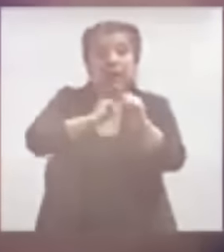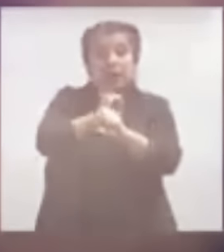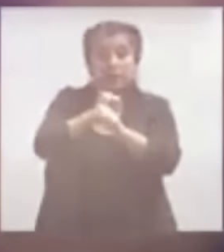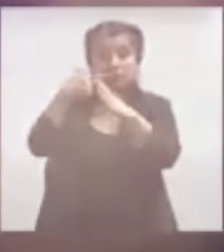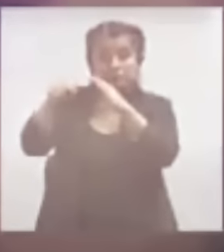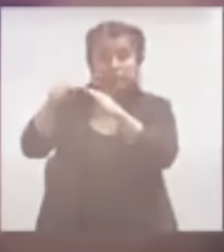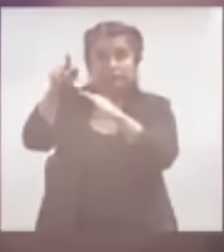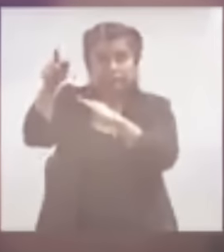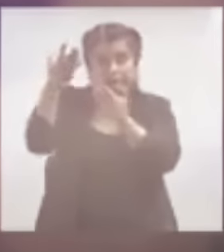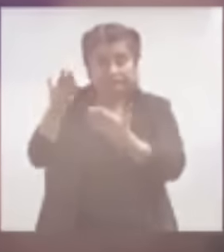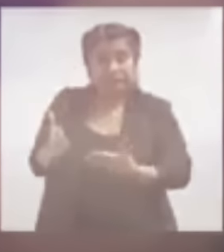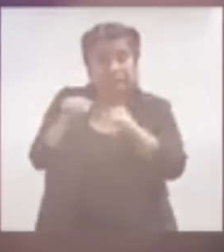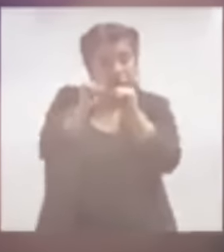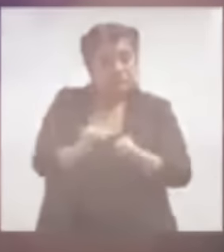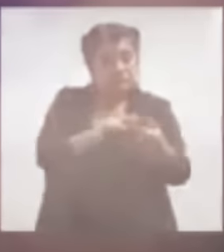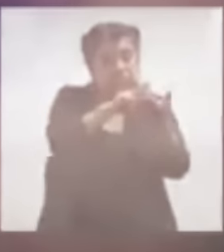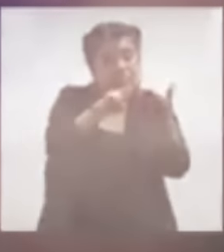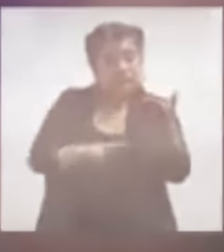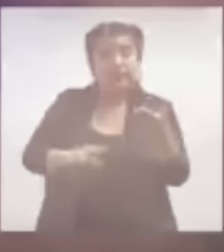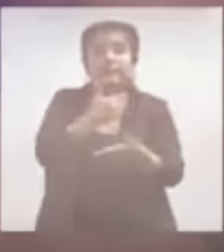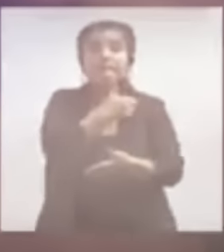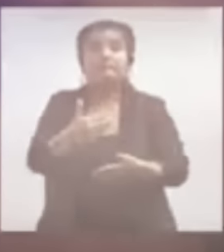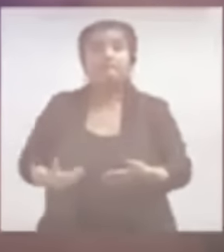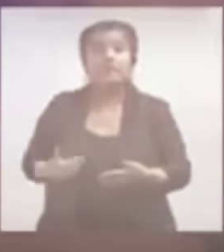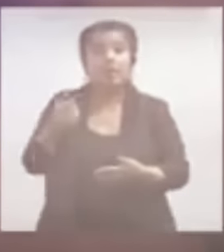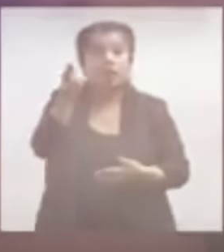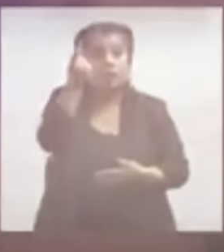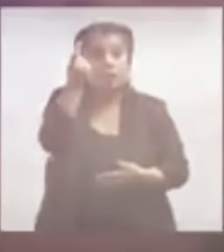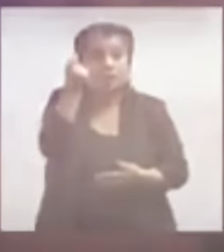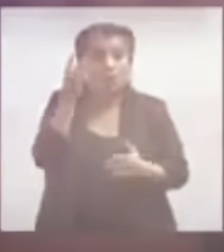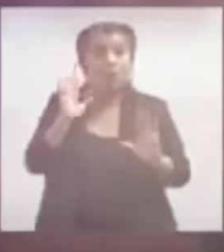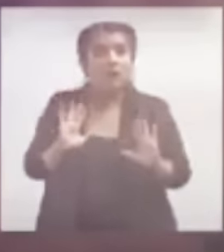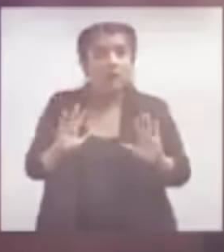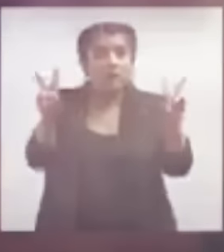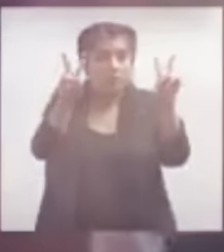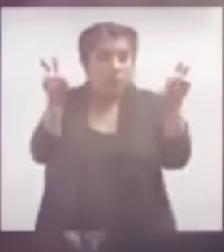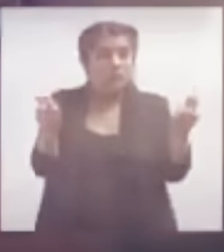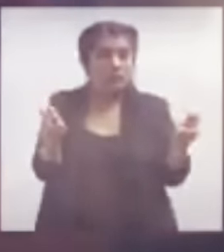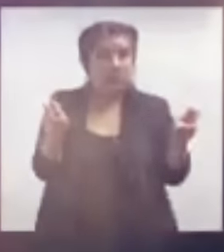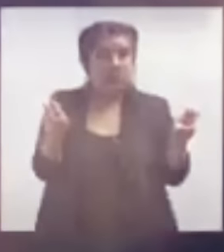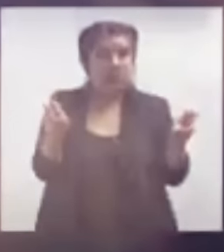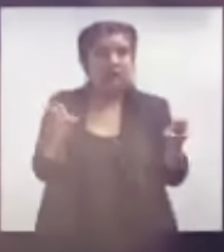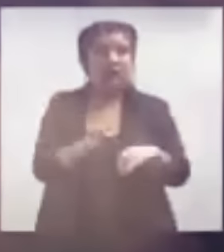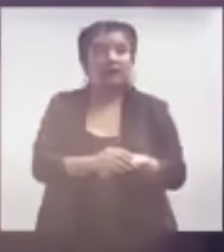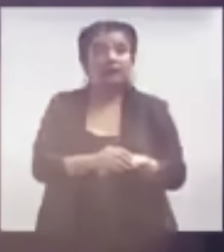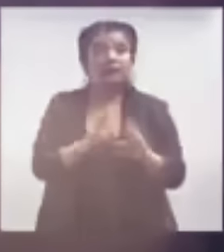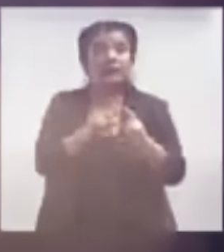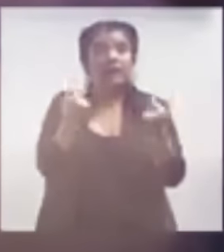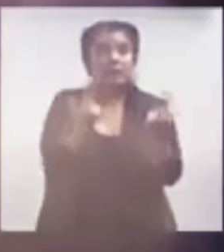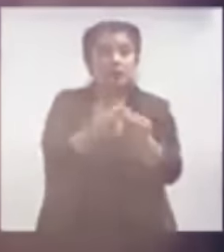pudiera ser leída. Presidente, entiendo que por el tema de la sesión de